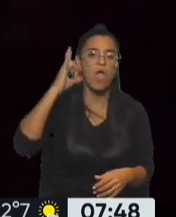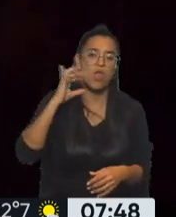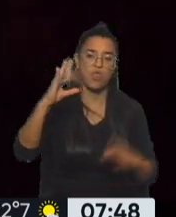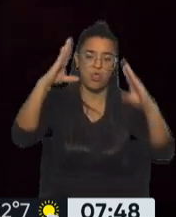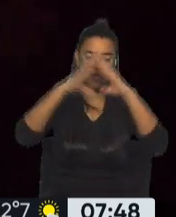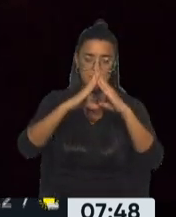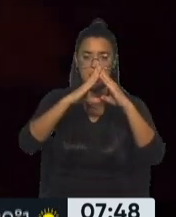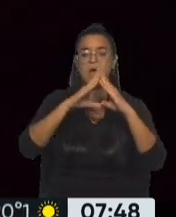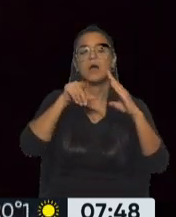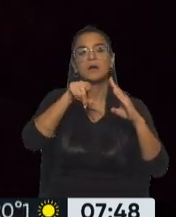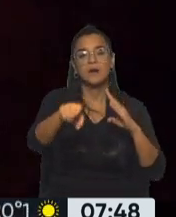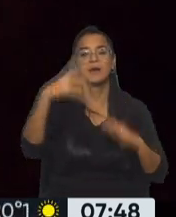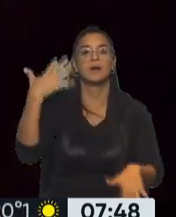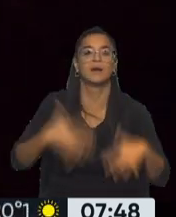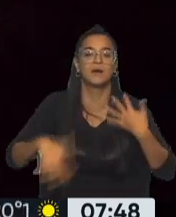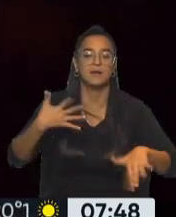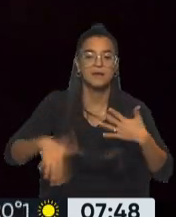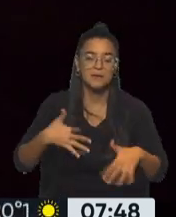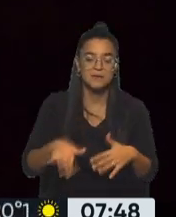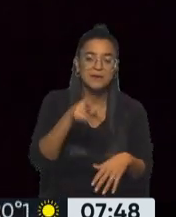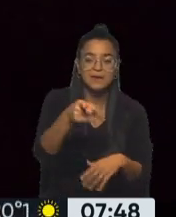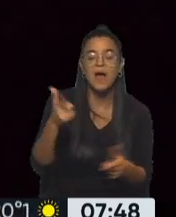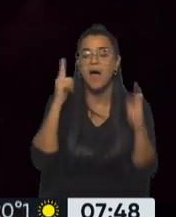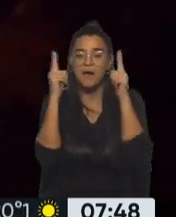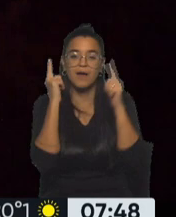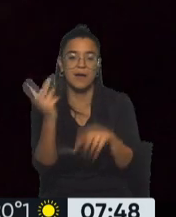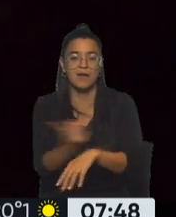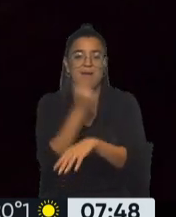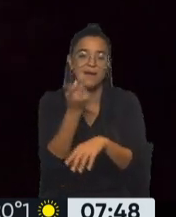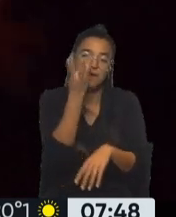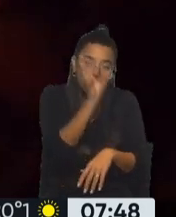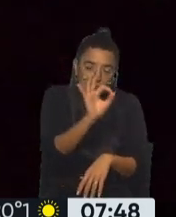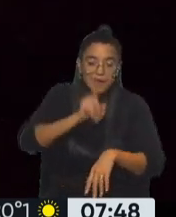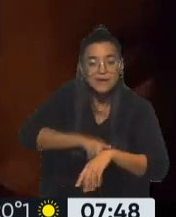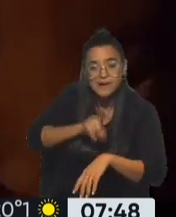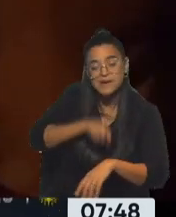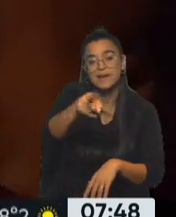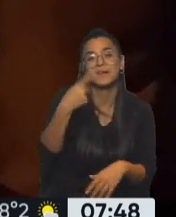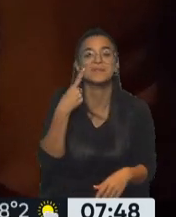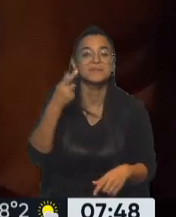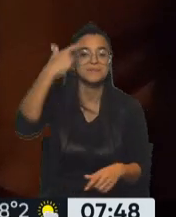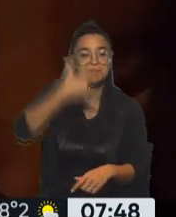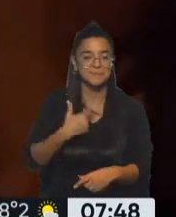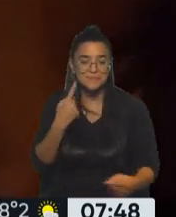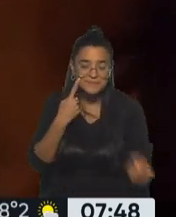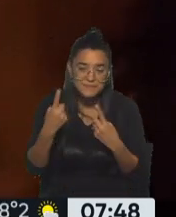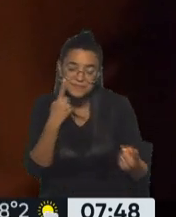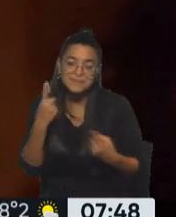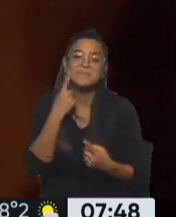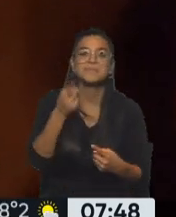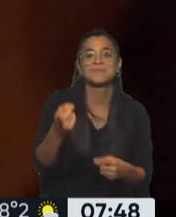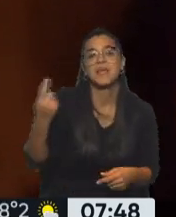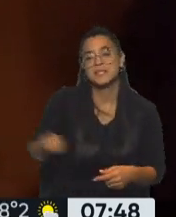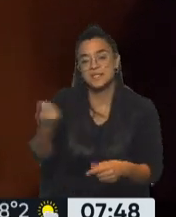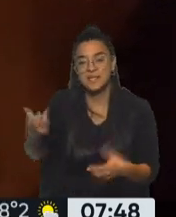donde se desarrolla toda la acción, comienza una aventura de 2:40 donde como espectador vas a ser parte de eventos